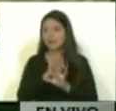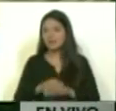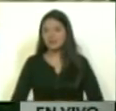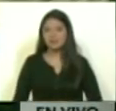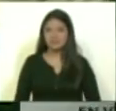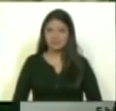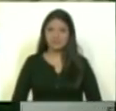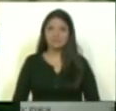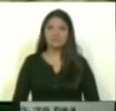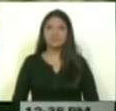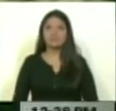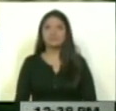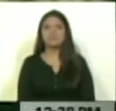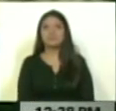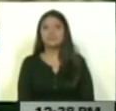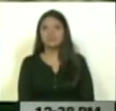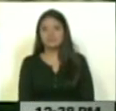Indestructibles.